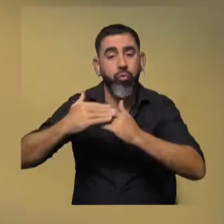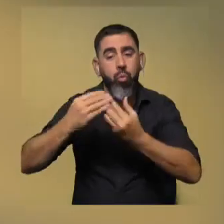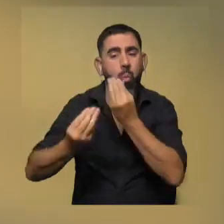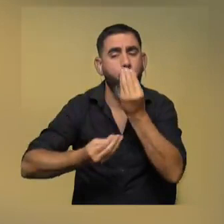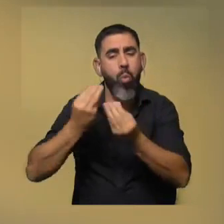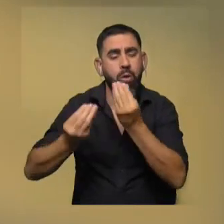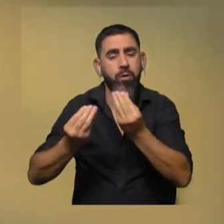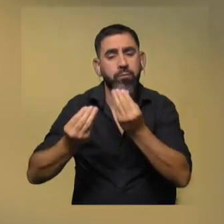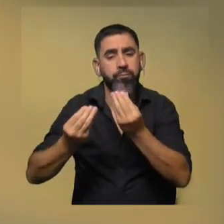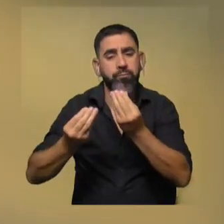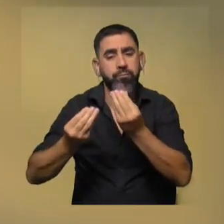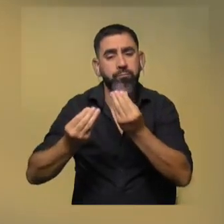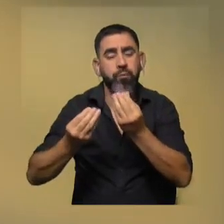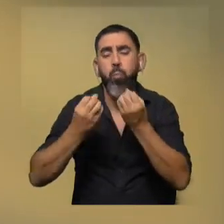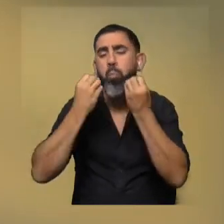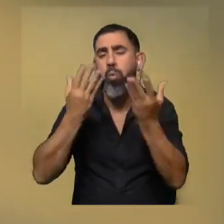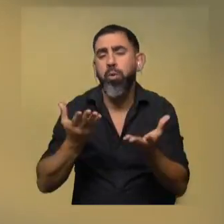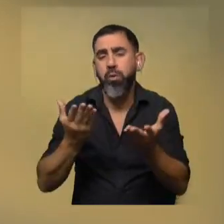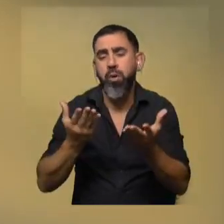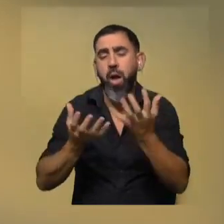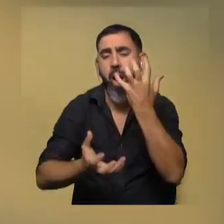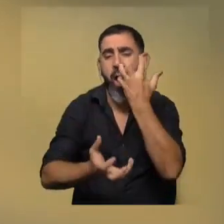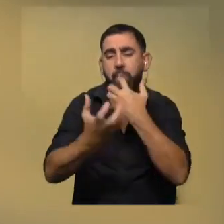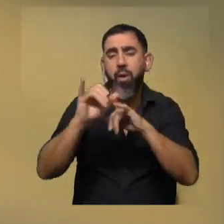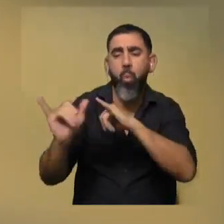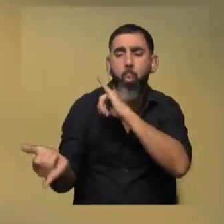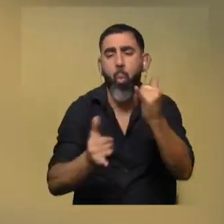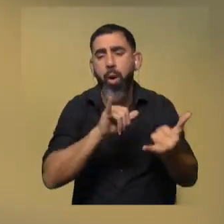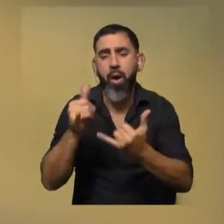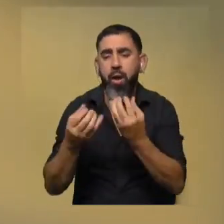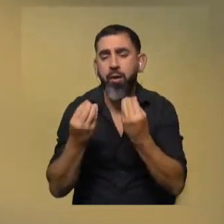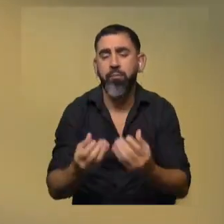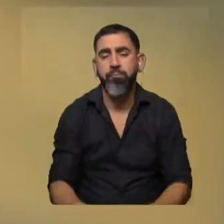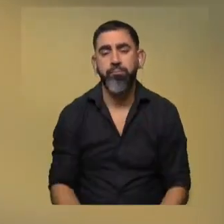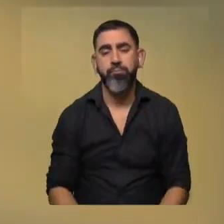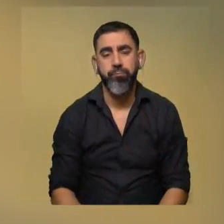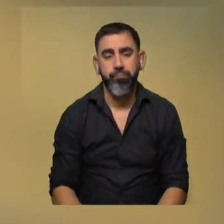las razones por las cuales los animales juegan.